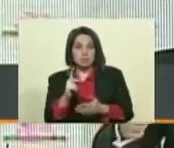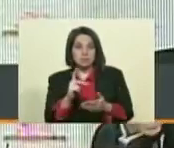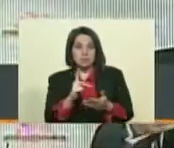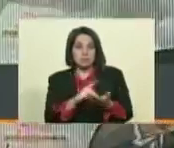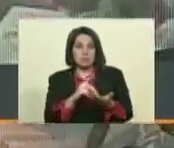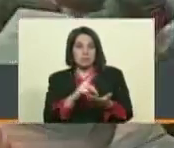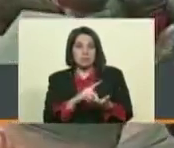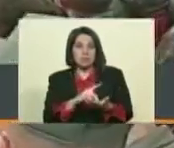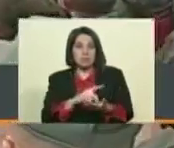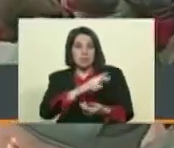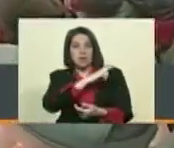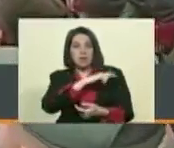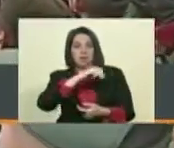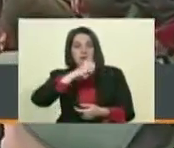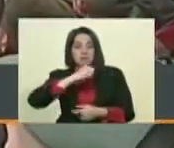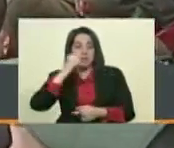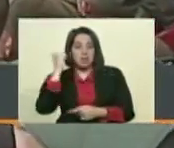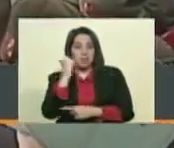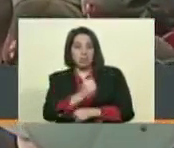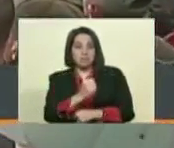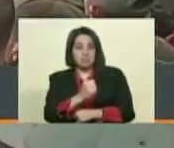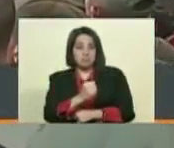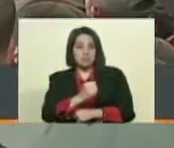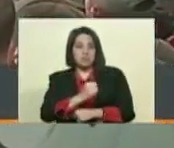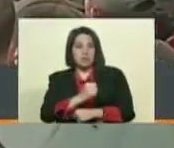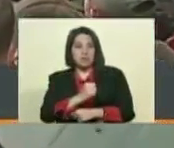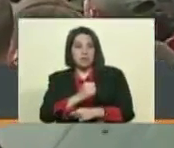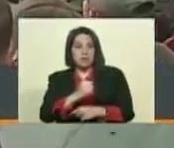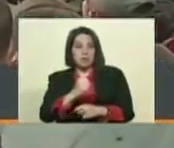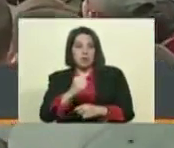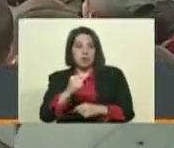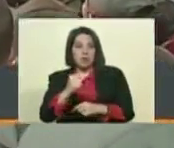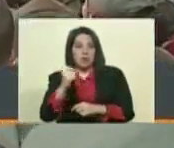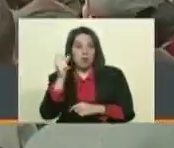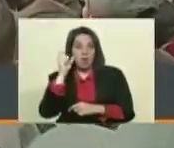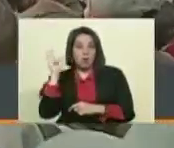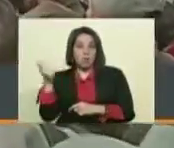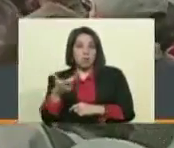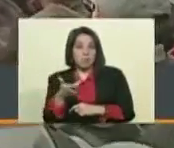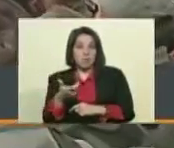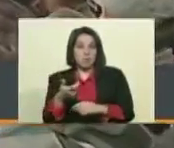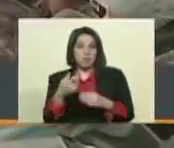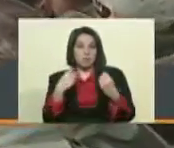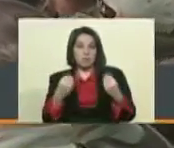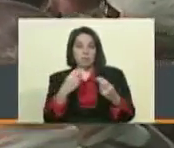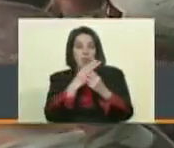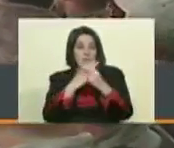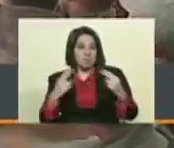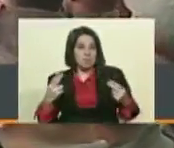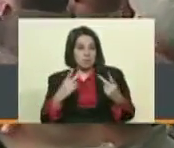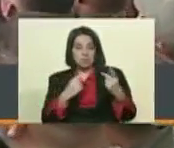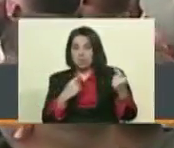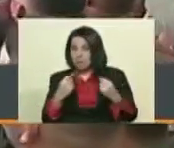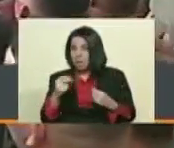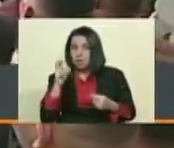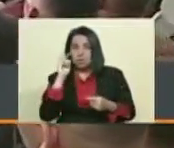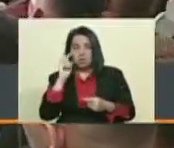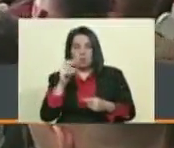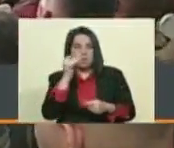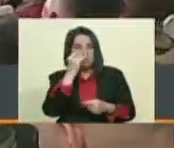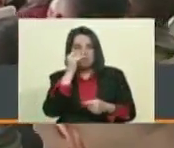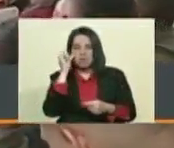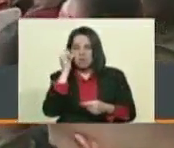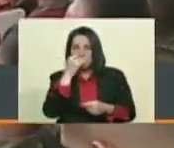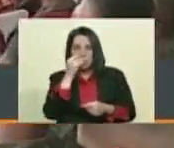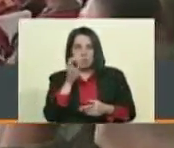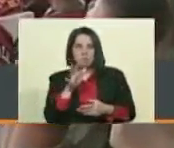los asesinos y guarimberos, el pago de un dinero que le quedaron debiendo de las guarimbas. Por ahí yo vi un video, no sé si ustedes lo